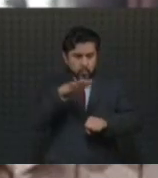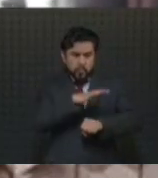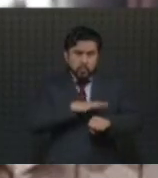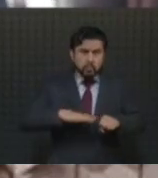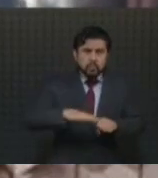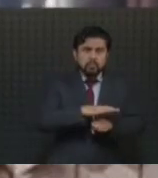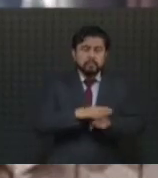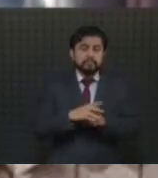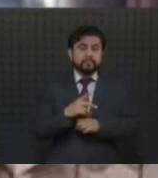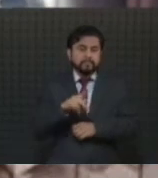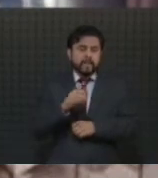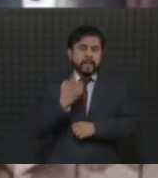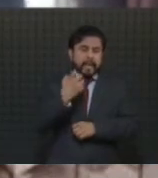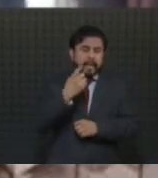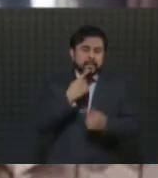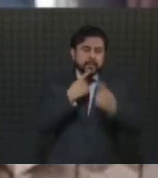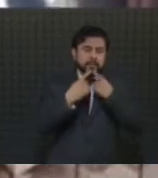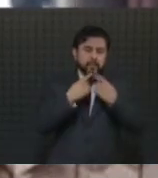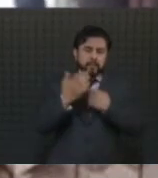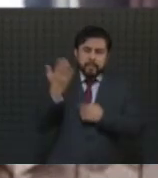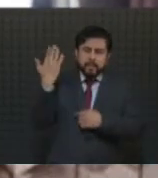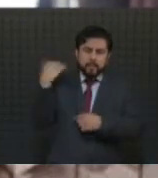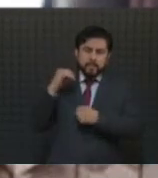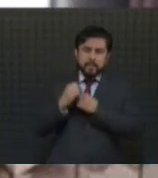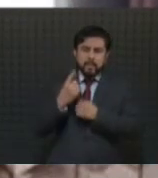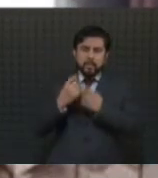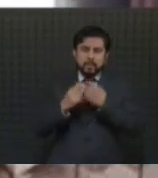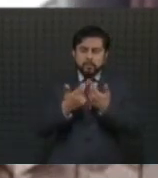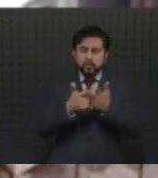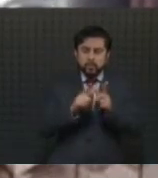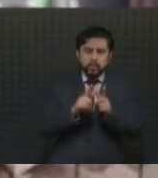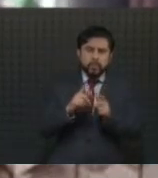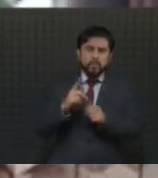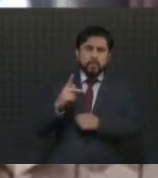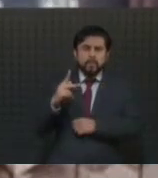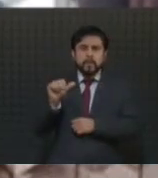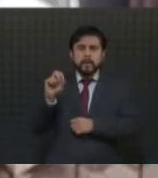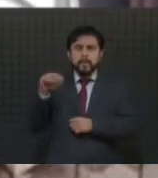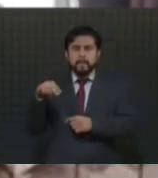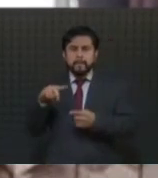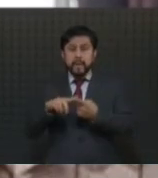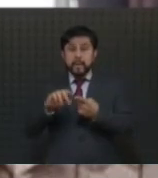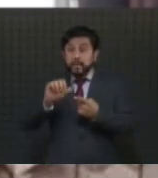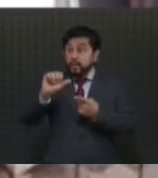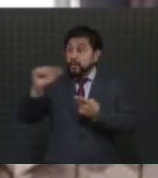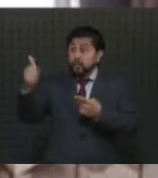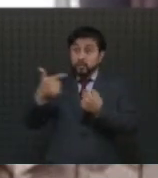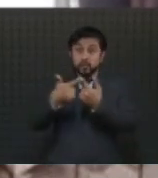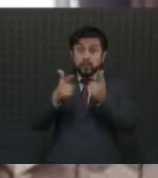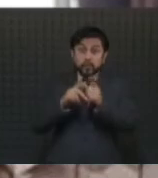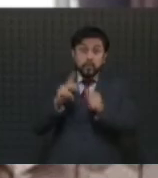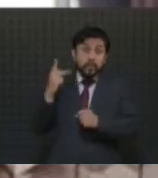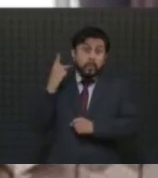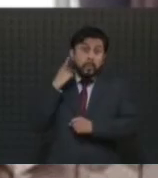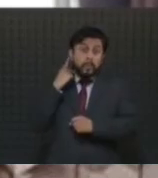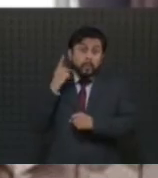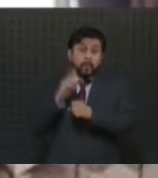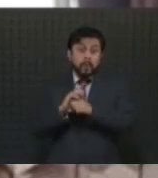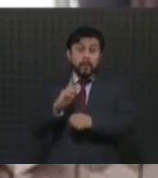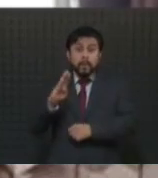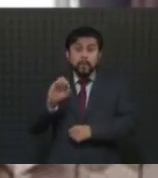entre senadores panistas y un partido de ultraderecha español que se llama